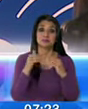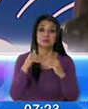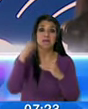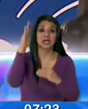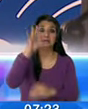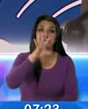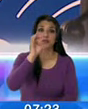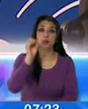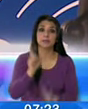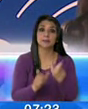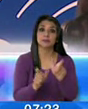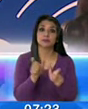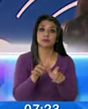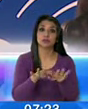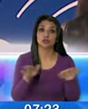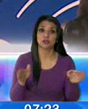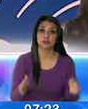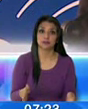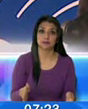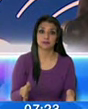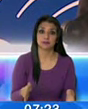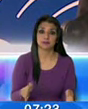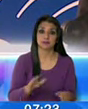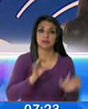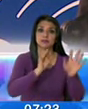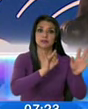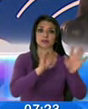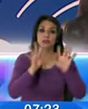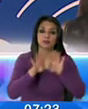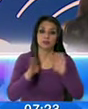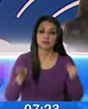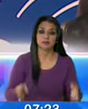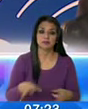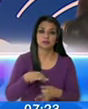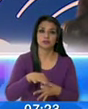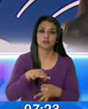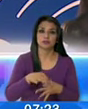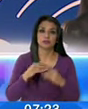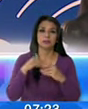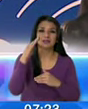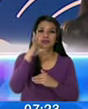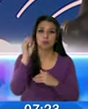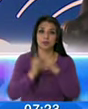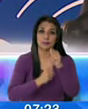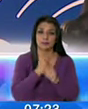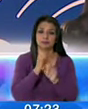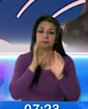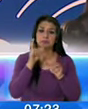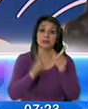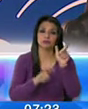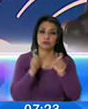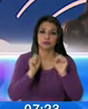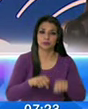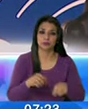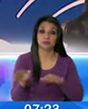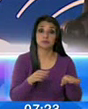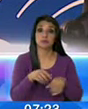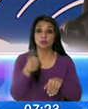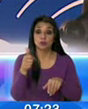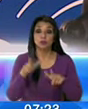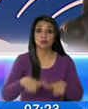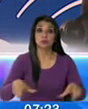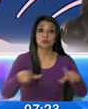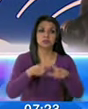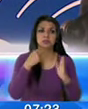electores, ahí se instalan las 74 mesas de votación. En aquellos otros lugares en donde